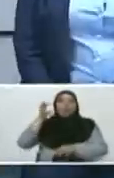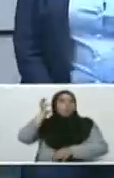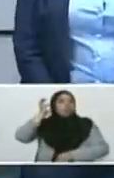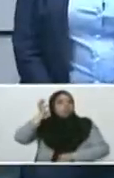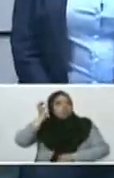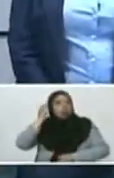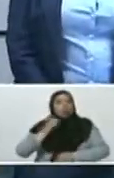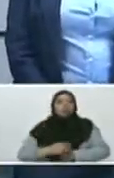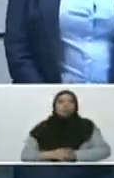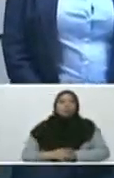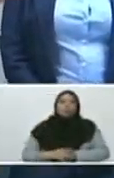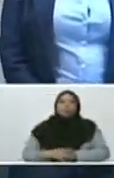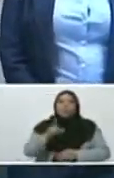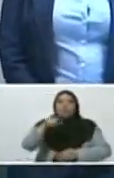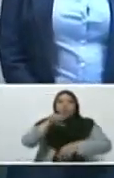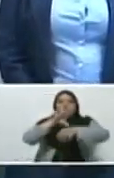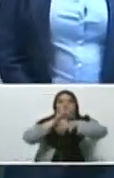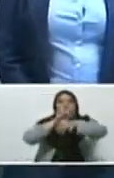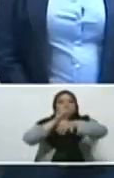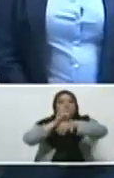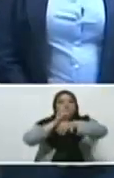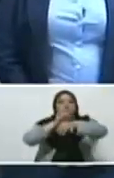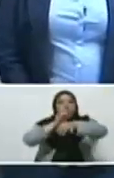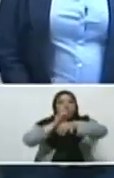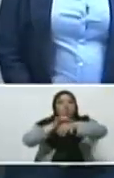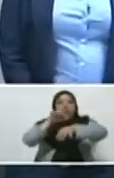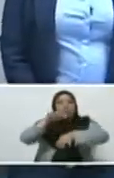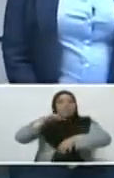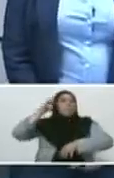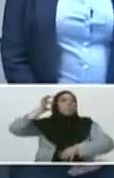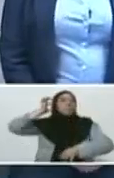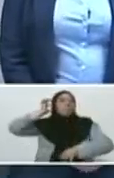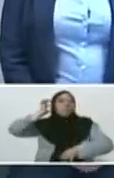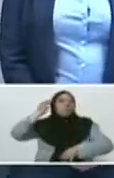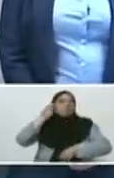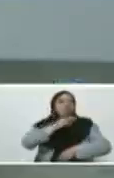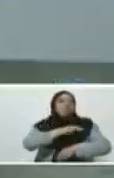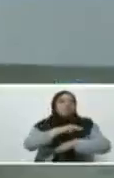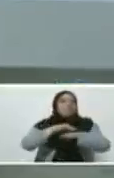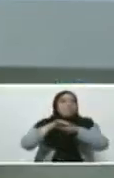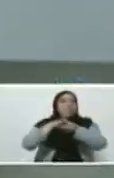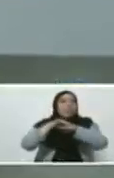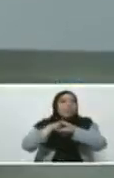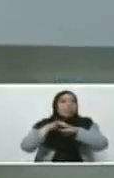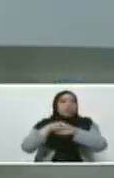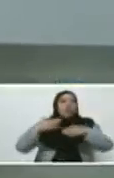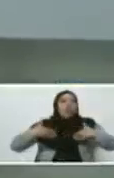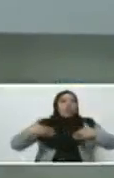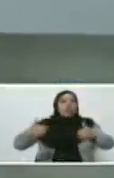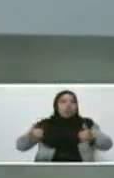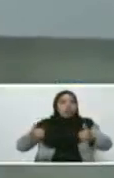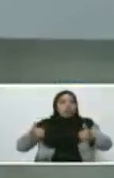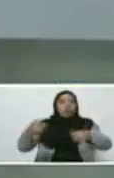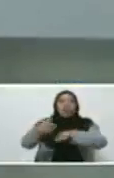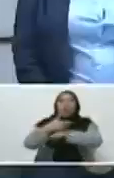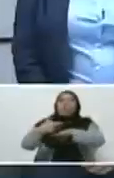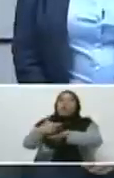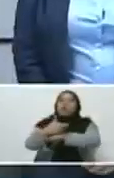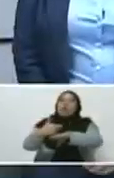con nosotros la doctora Magaly Gutiérrez, ministra del Poder Popular para la Salud. Está el